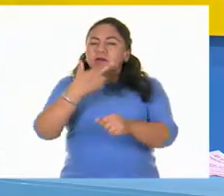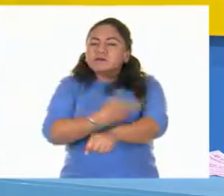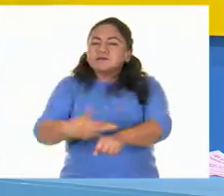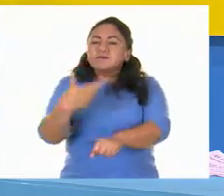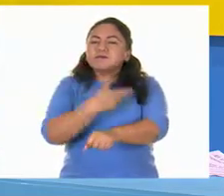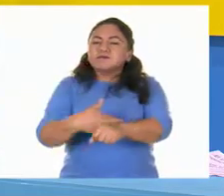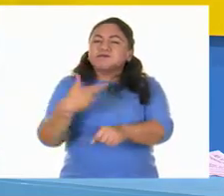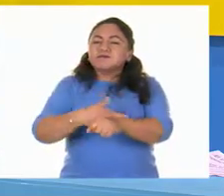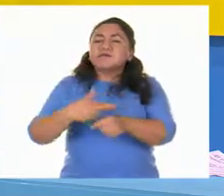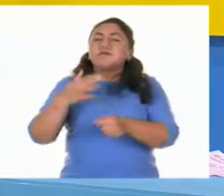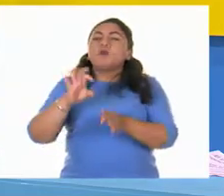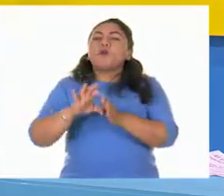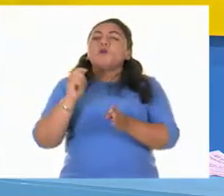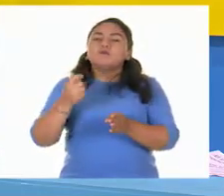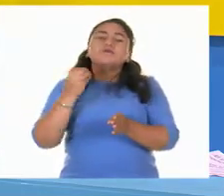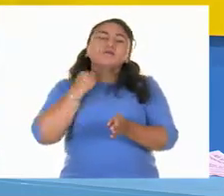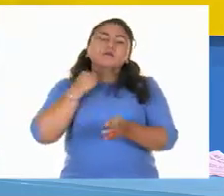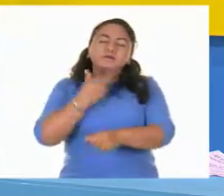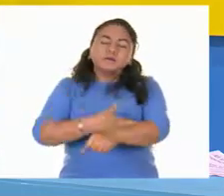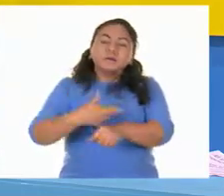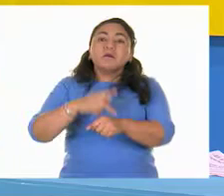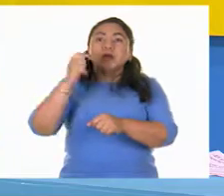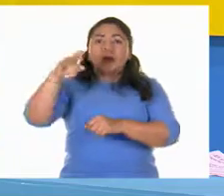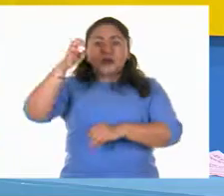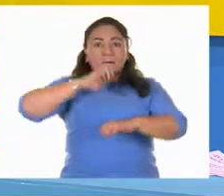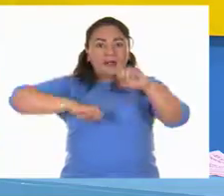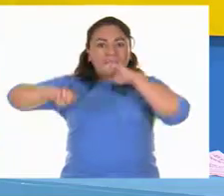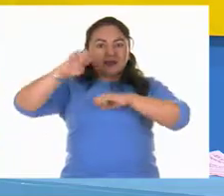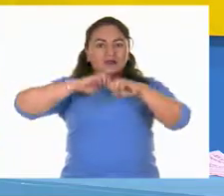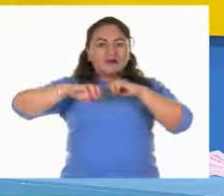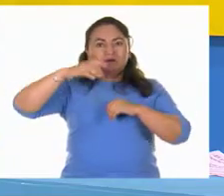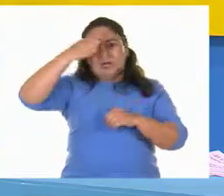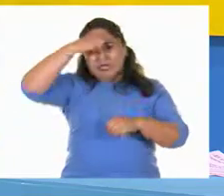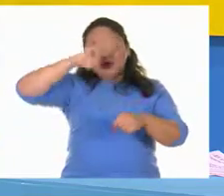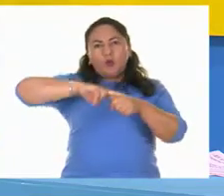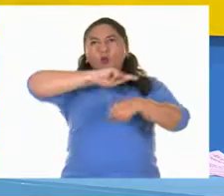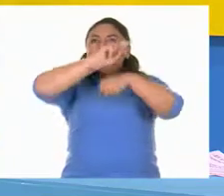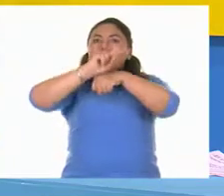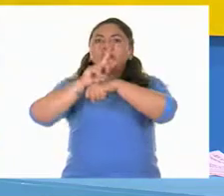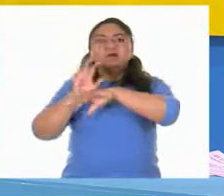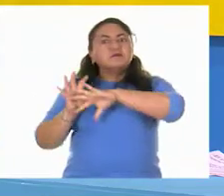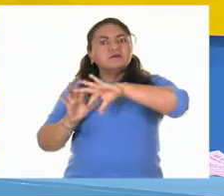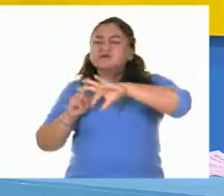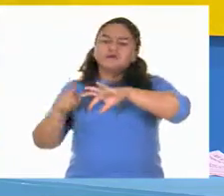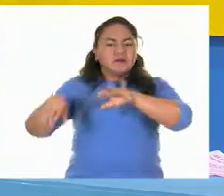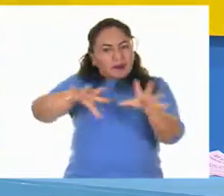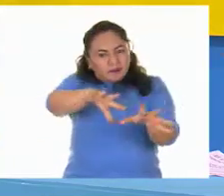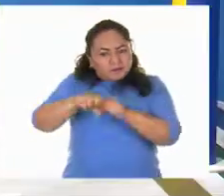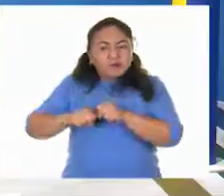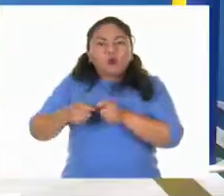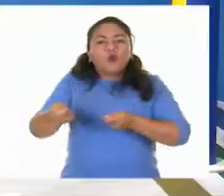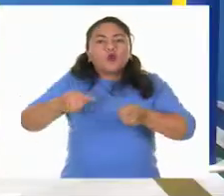posible retirarles a las empresas extranjeras la propiedad del petróleo para que pasara al control del gobierno.